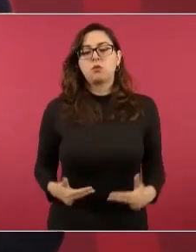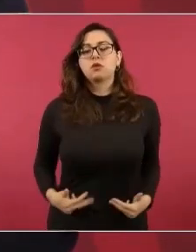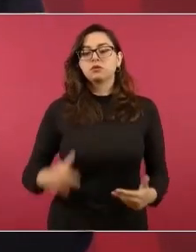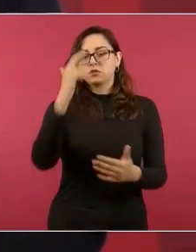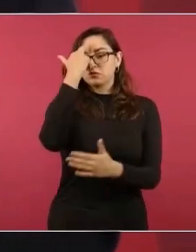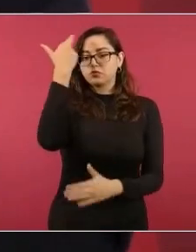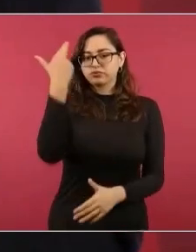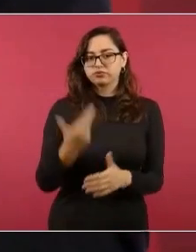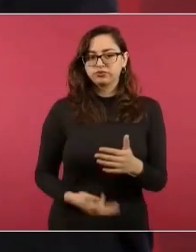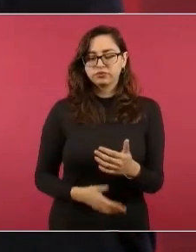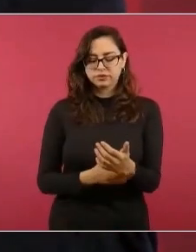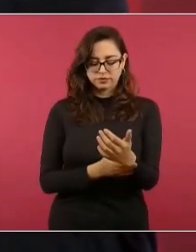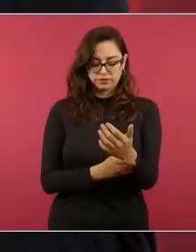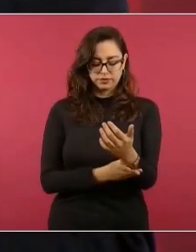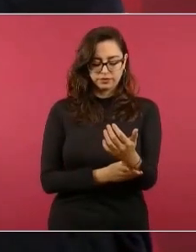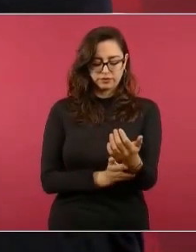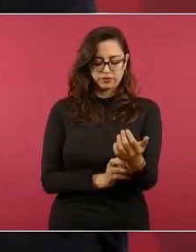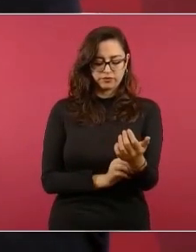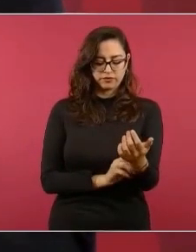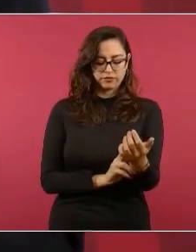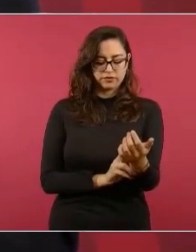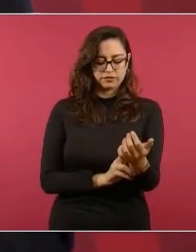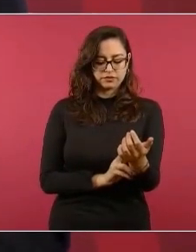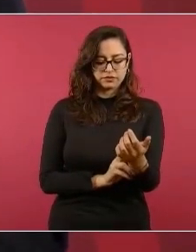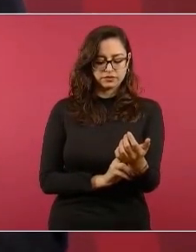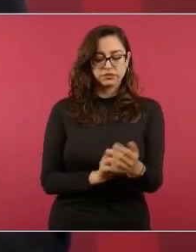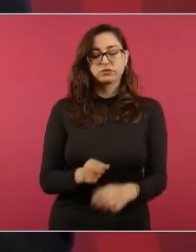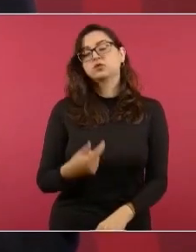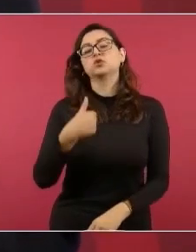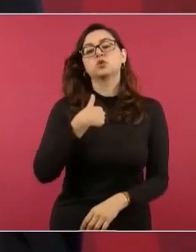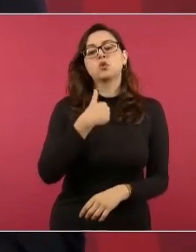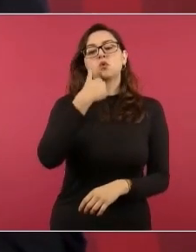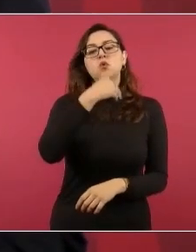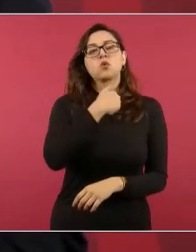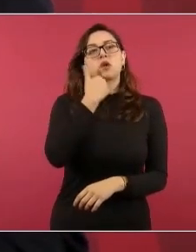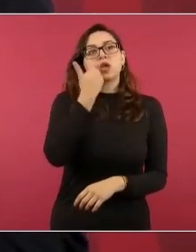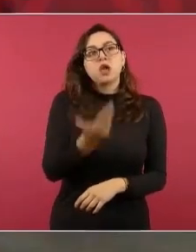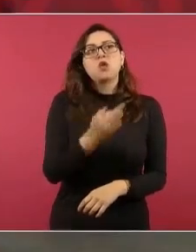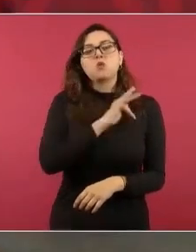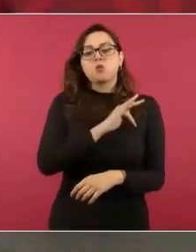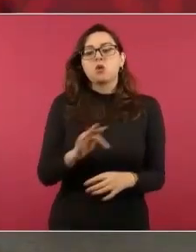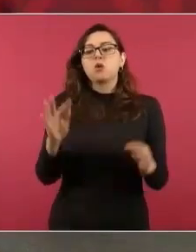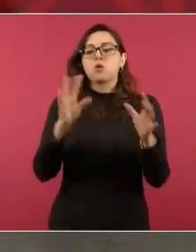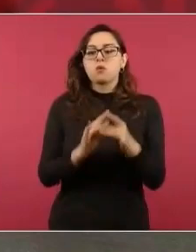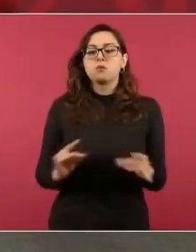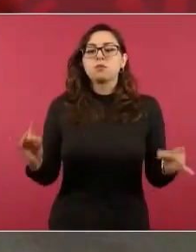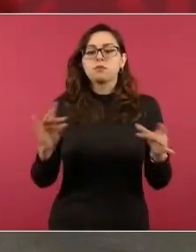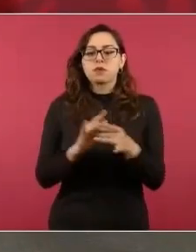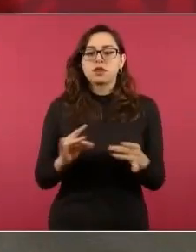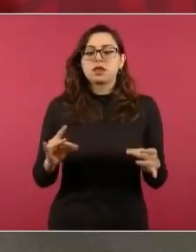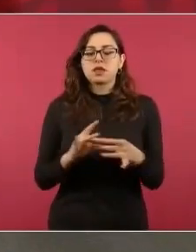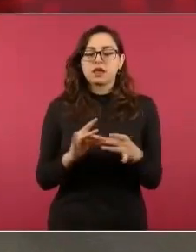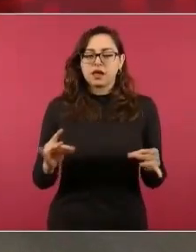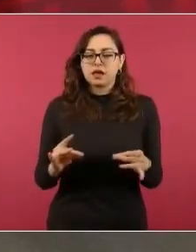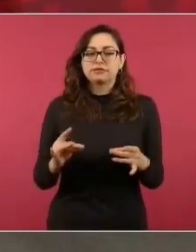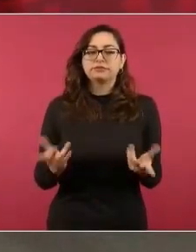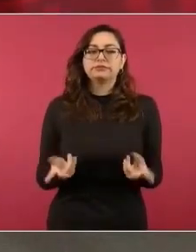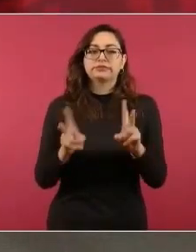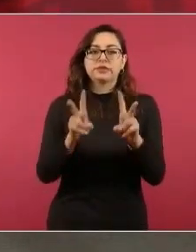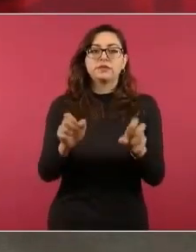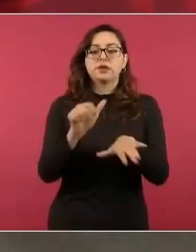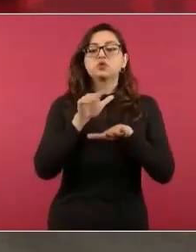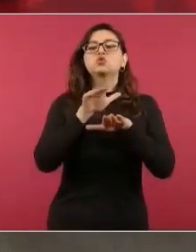lo que puedo comentarles es que en el caso de la justicia